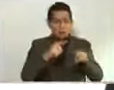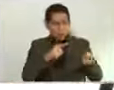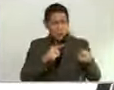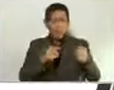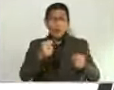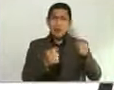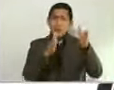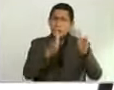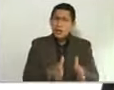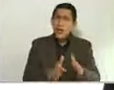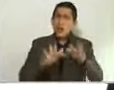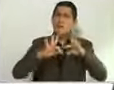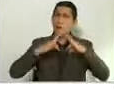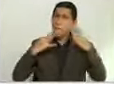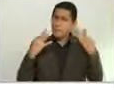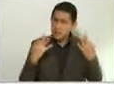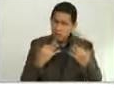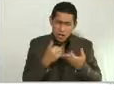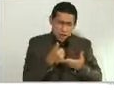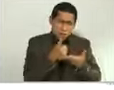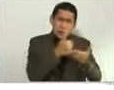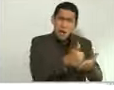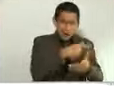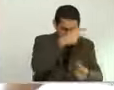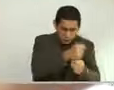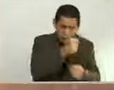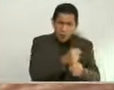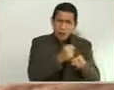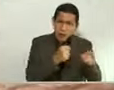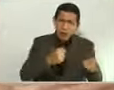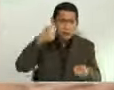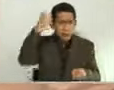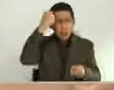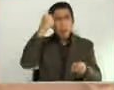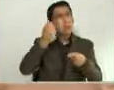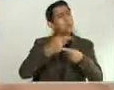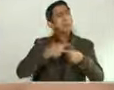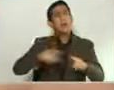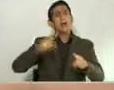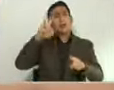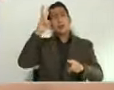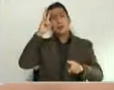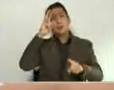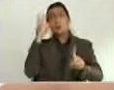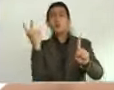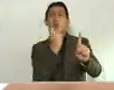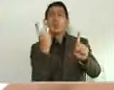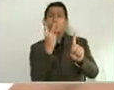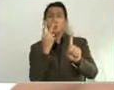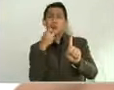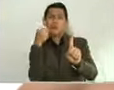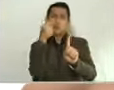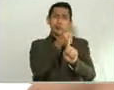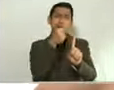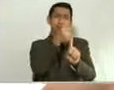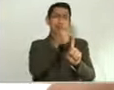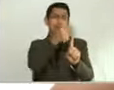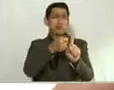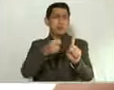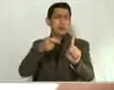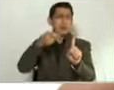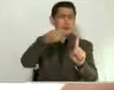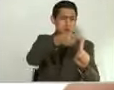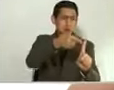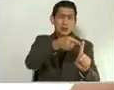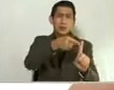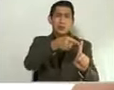casa. Mira cómo el uno se le sube por un lado, el otro se le sube por el otro lado y lo atacan y lo desvalijan. Pero ellos no